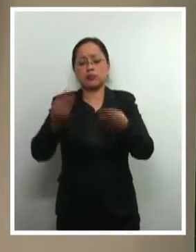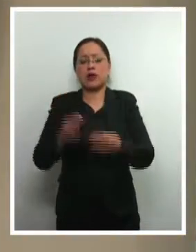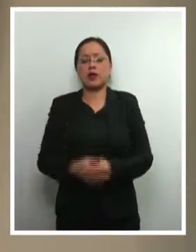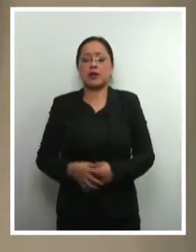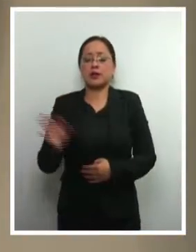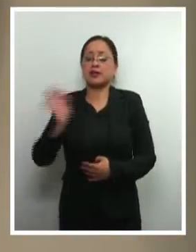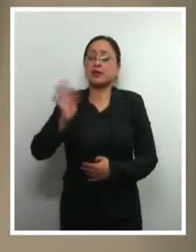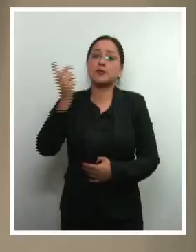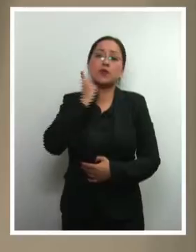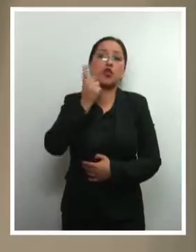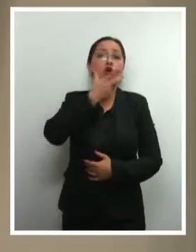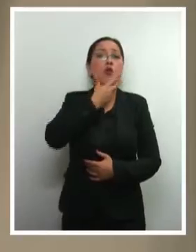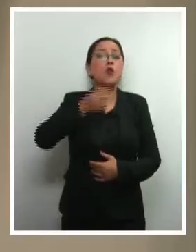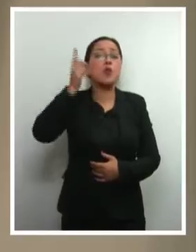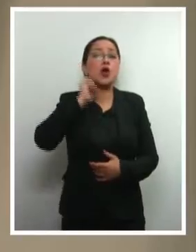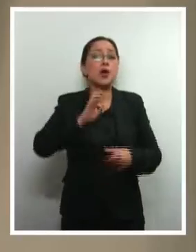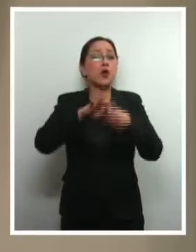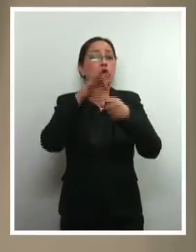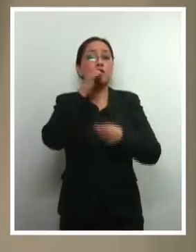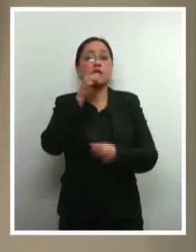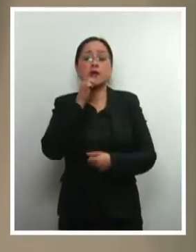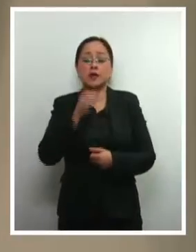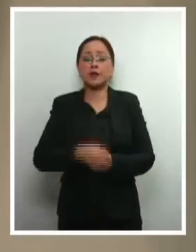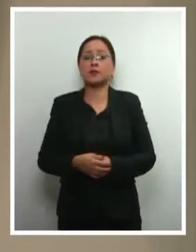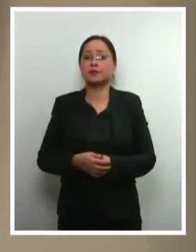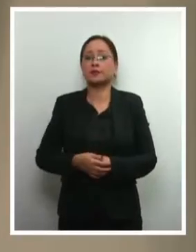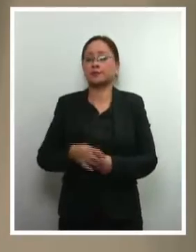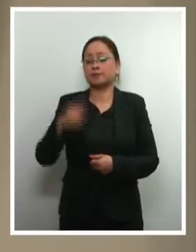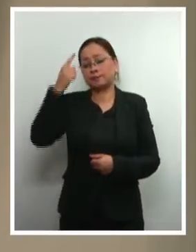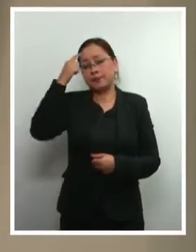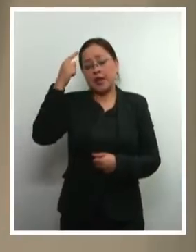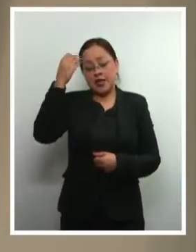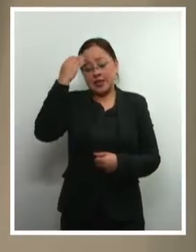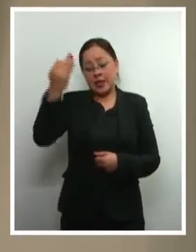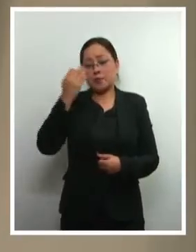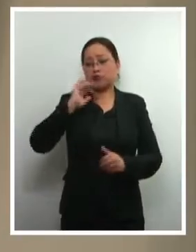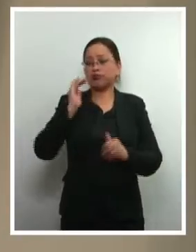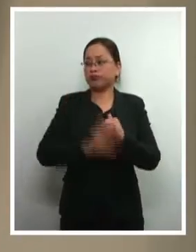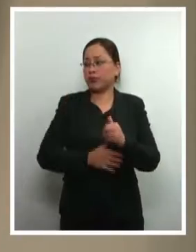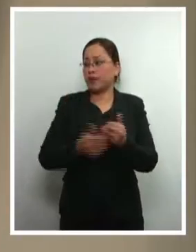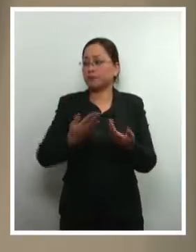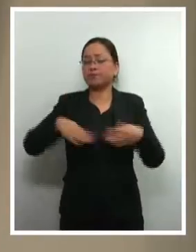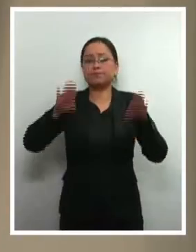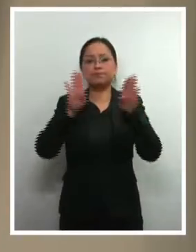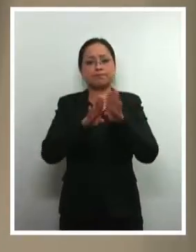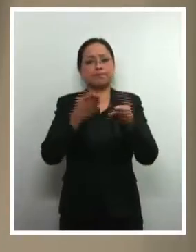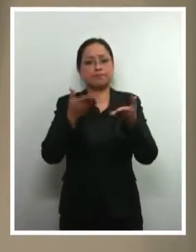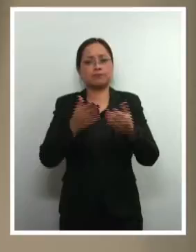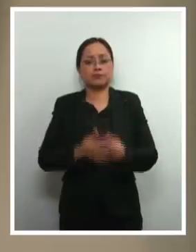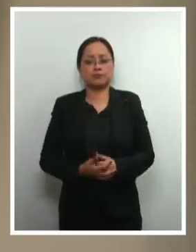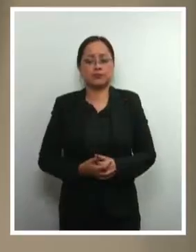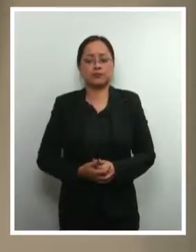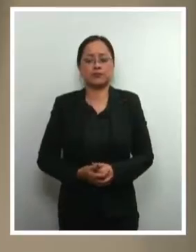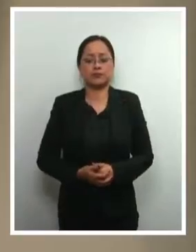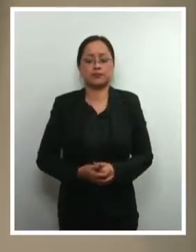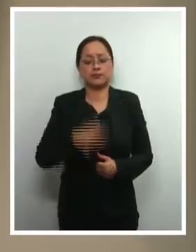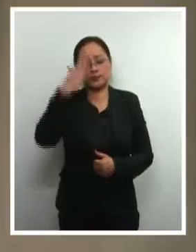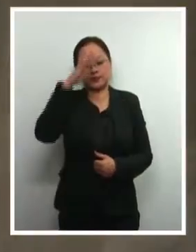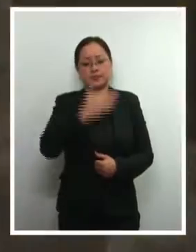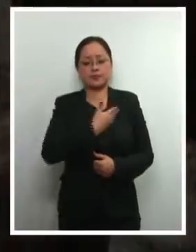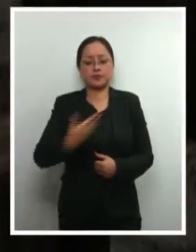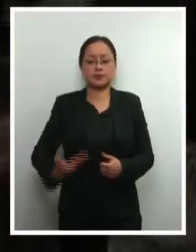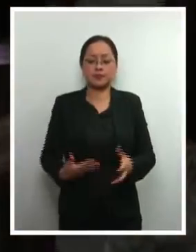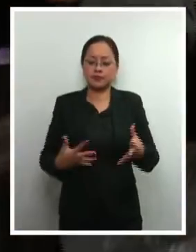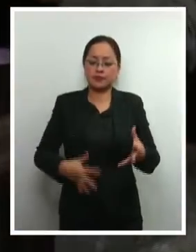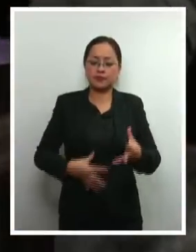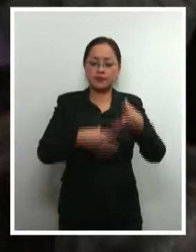Emitir su voto. Ciérrese el sistema electrónico de votación. Señor presidente,